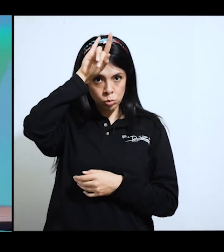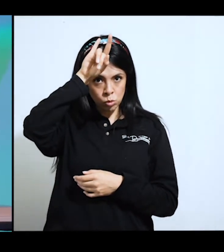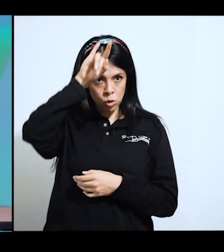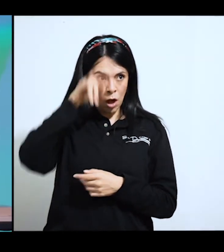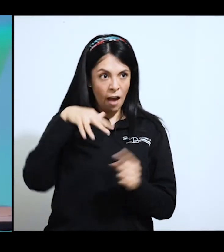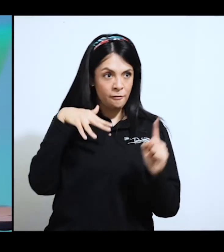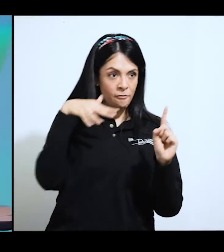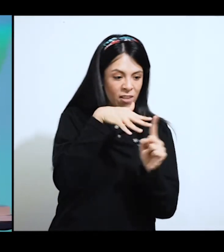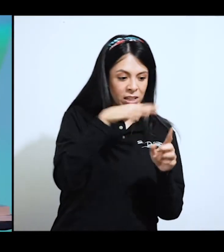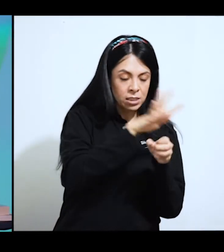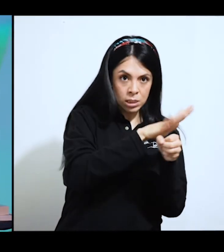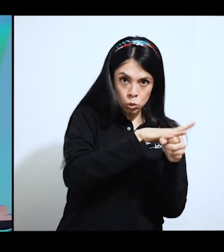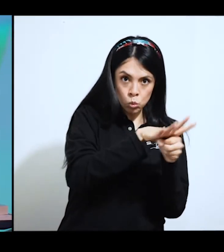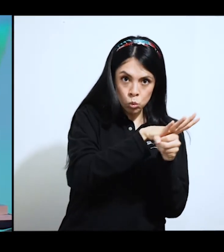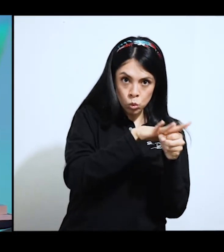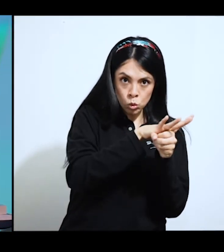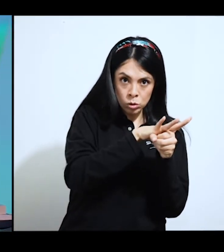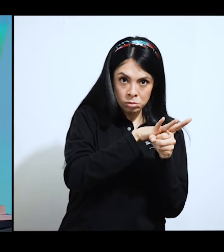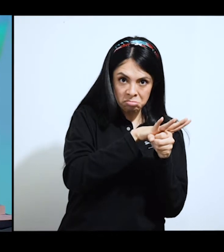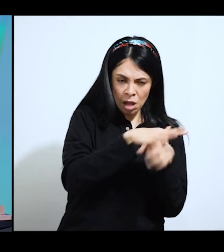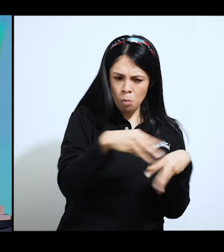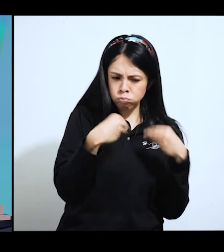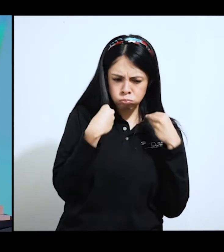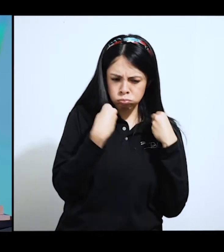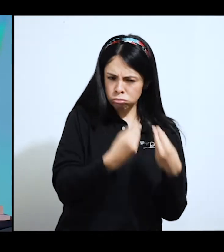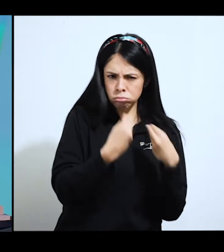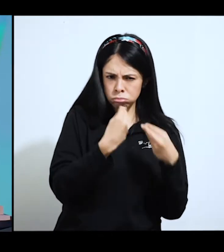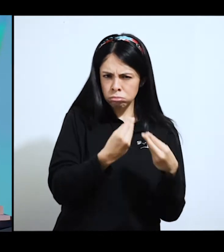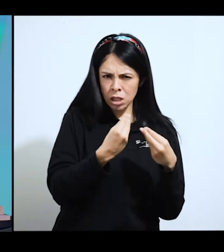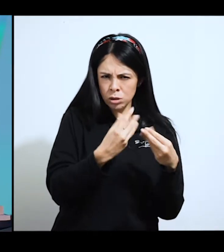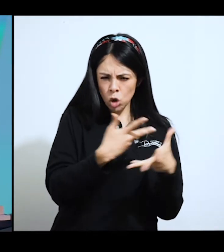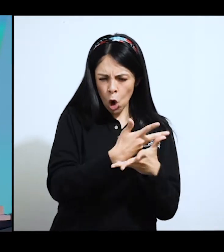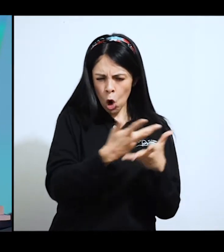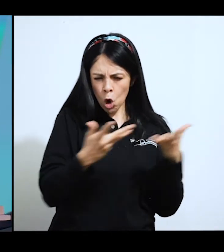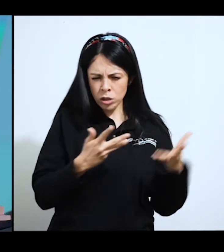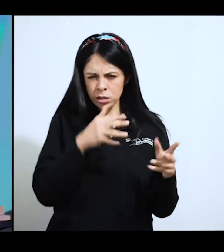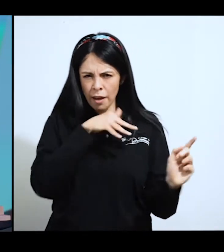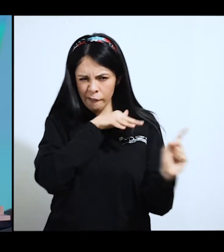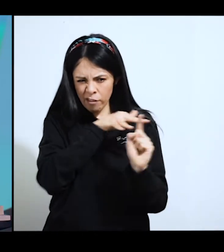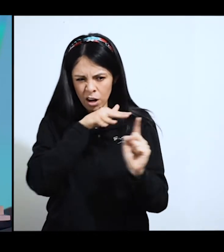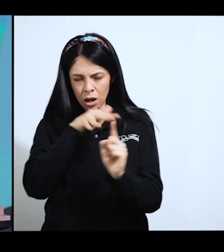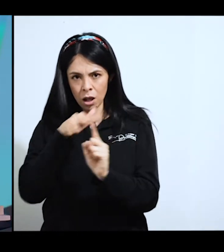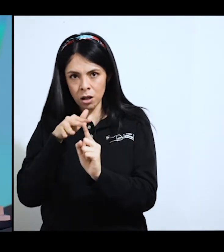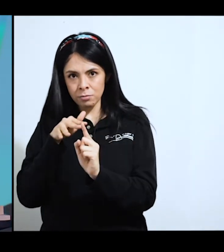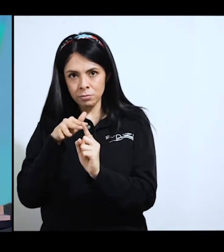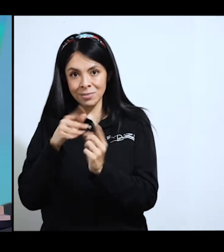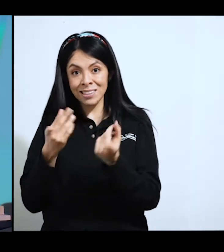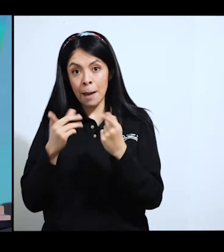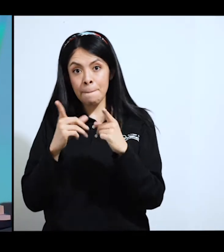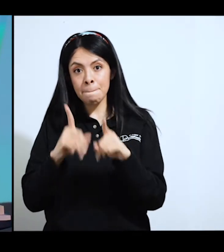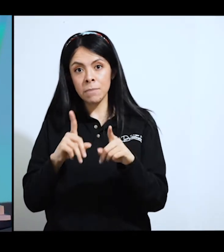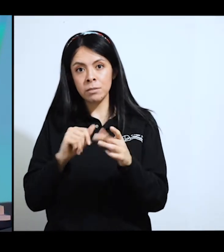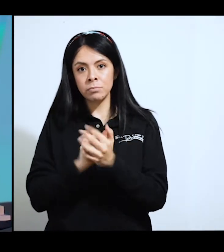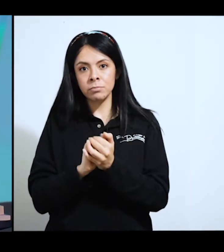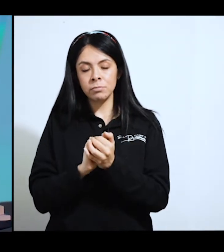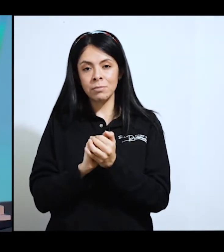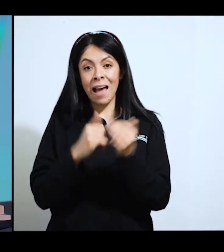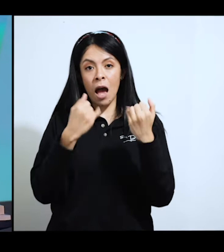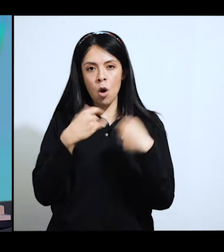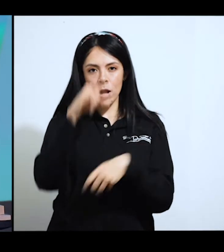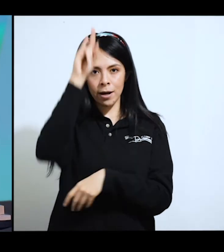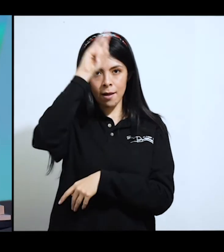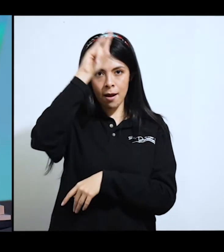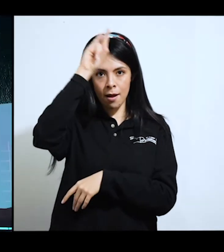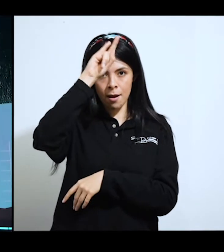así como hay demonios detrás de muchas situaciones, de muchas cosas